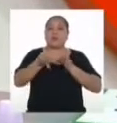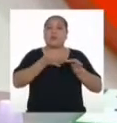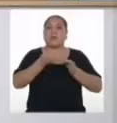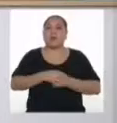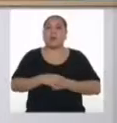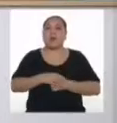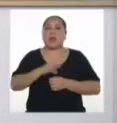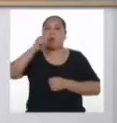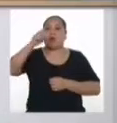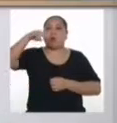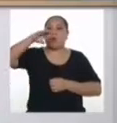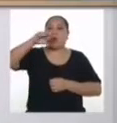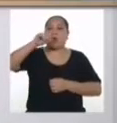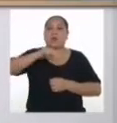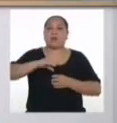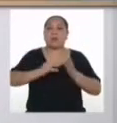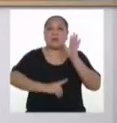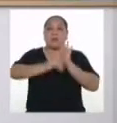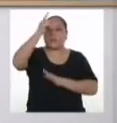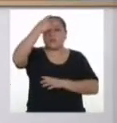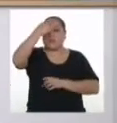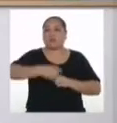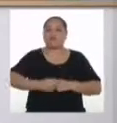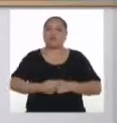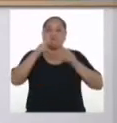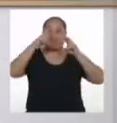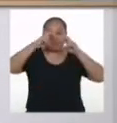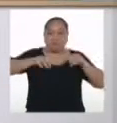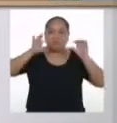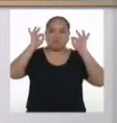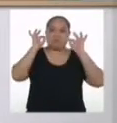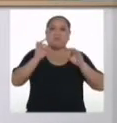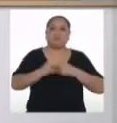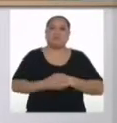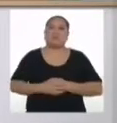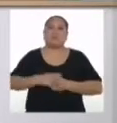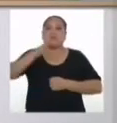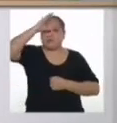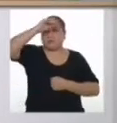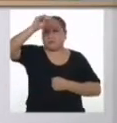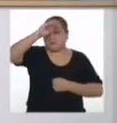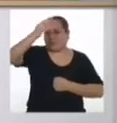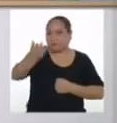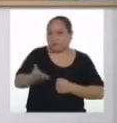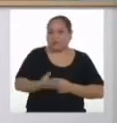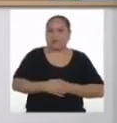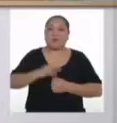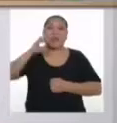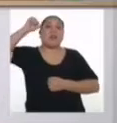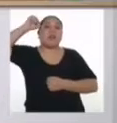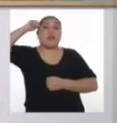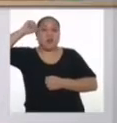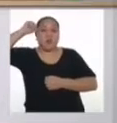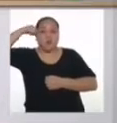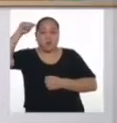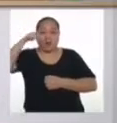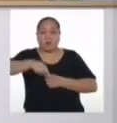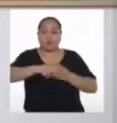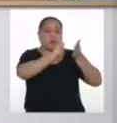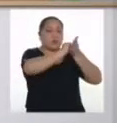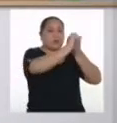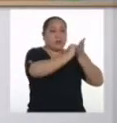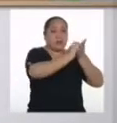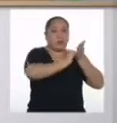humano. ¡Qué análisis para más preciso! Chicas, chicos, recordemos que el